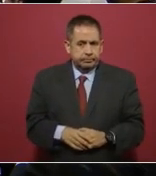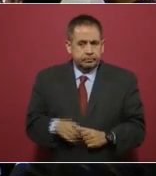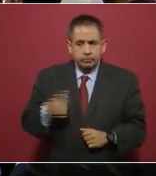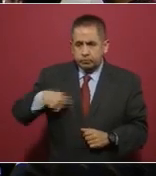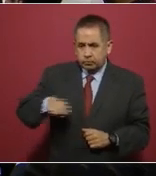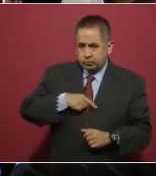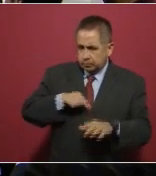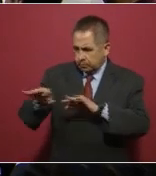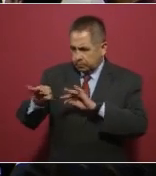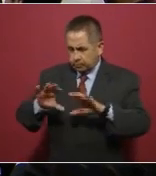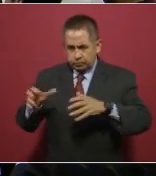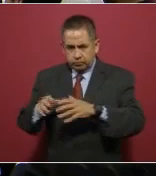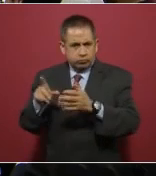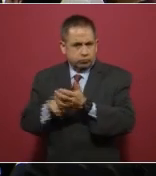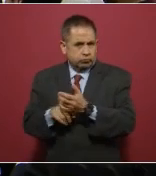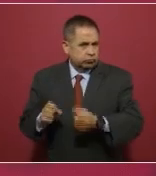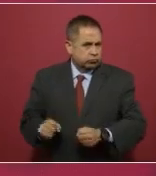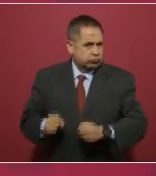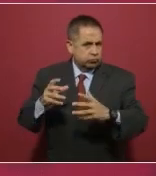contar con